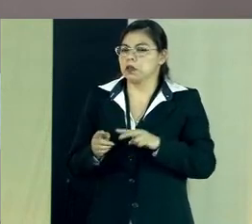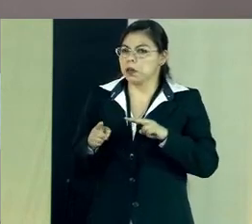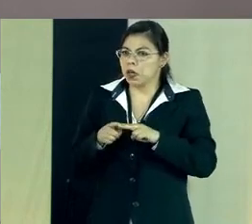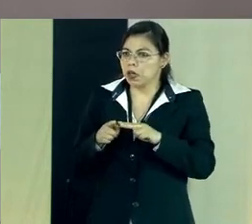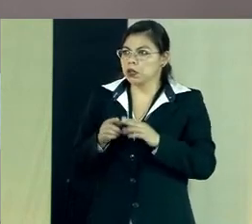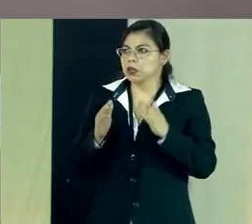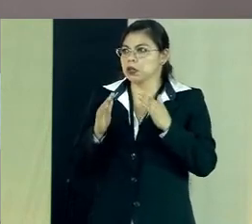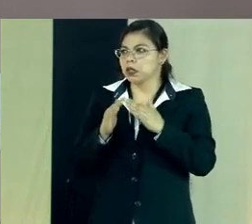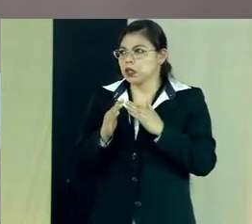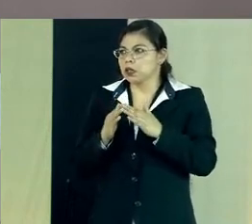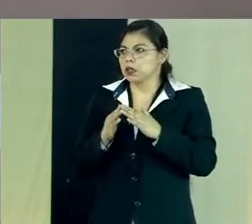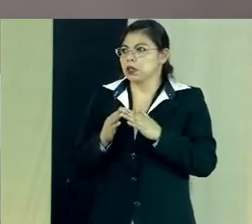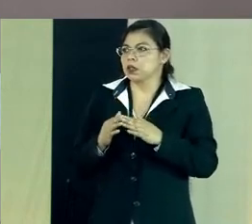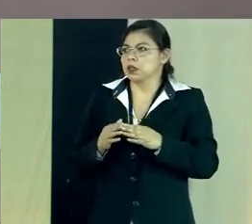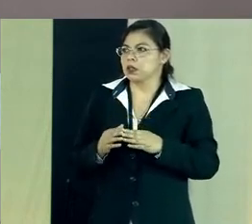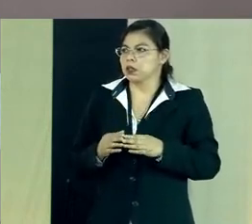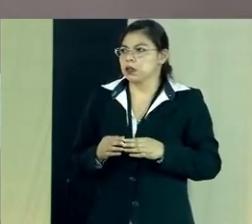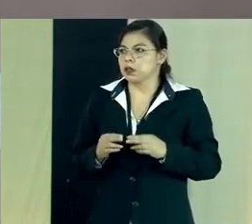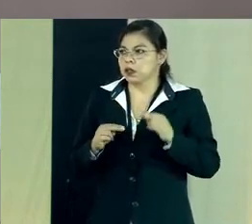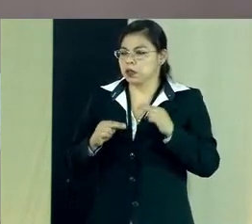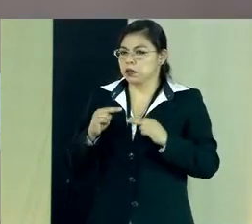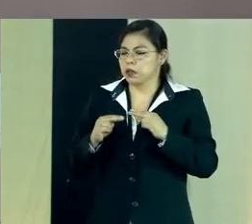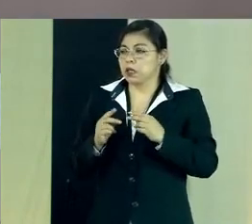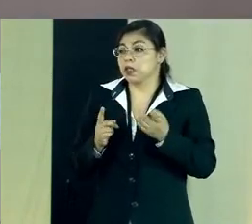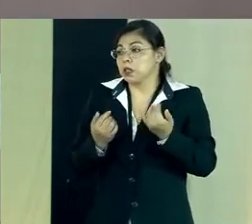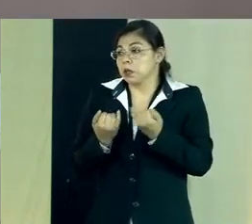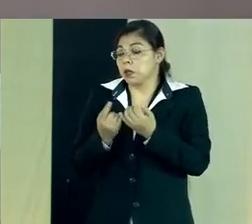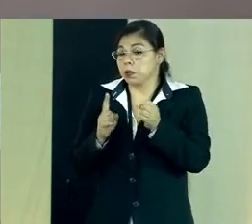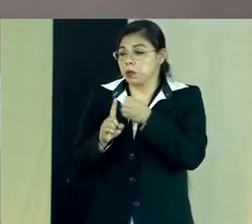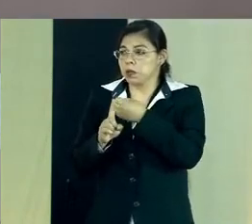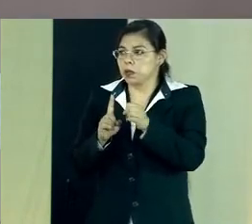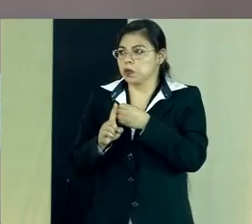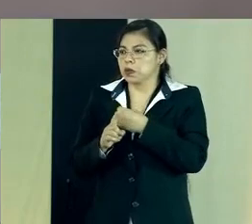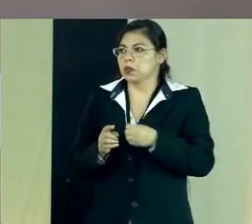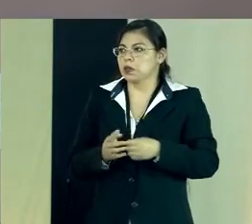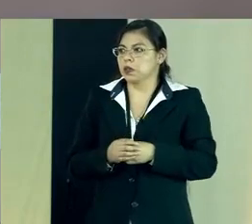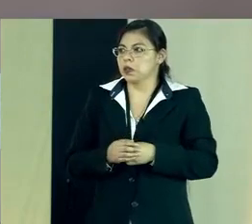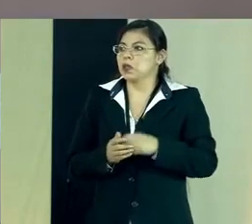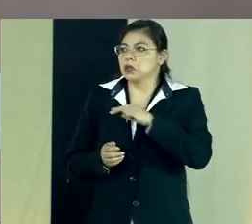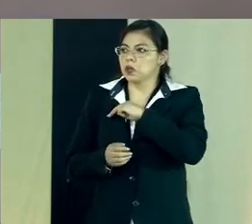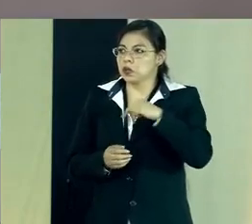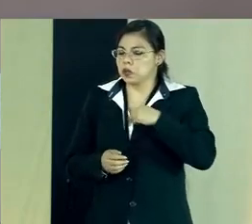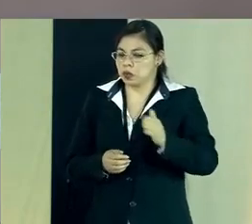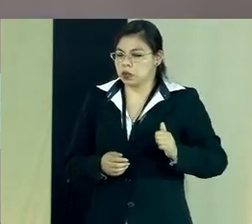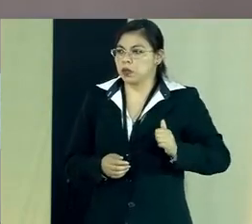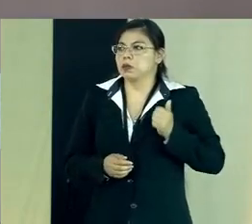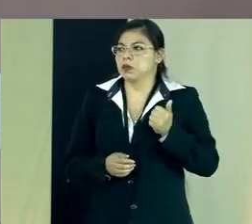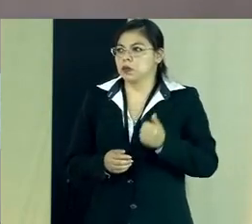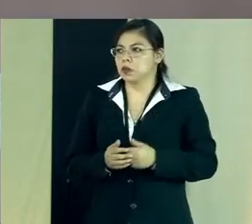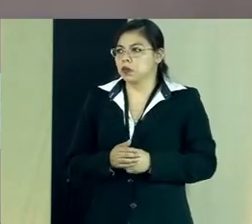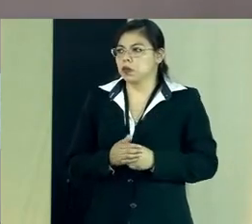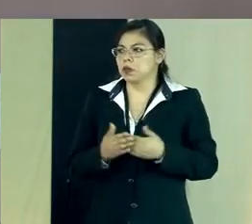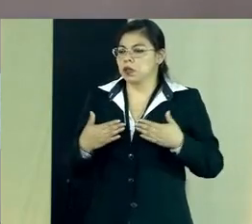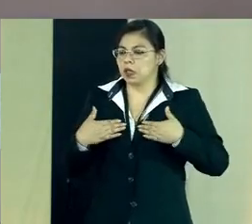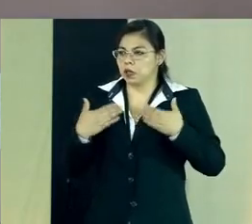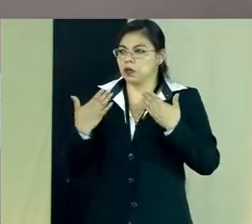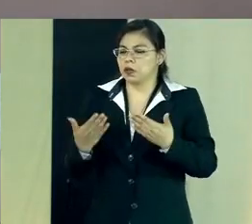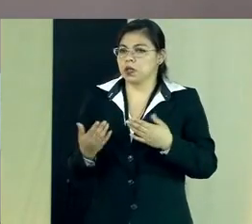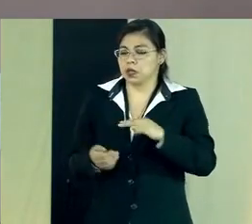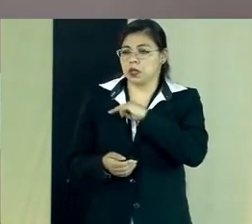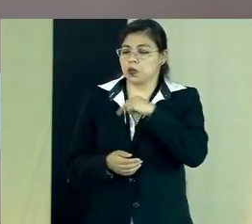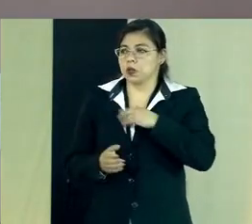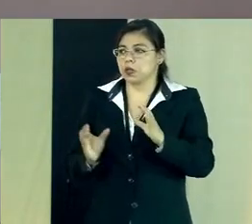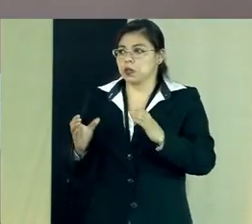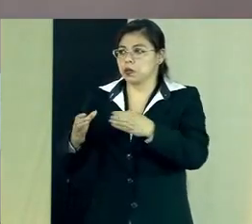en género los niveles de violencia hemos abusado de la confianza de nuestras